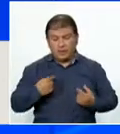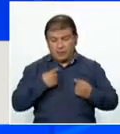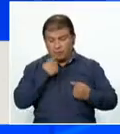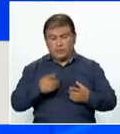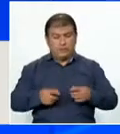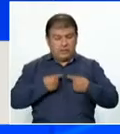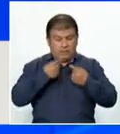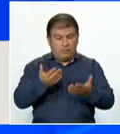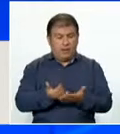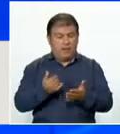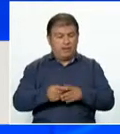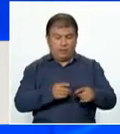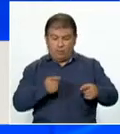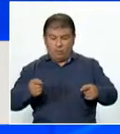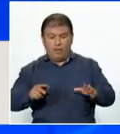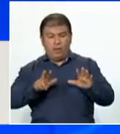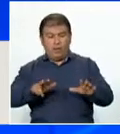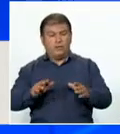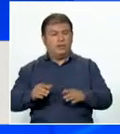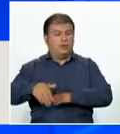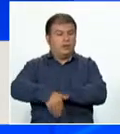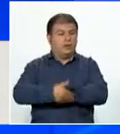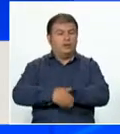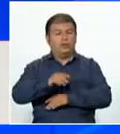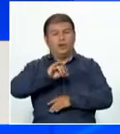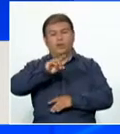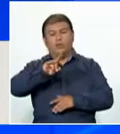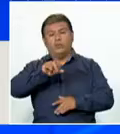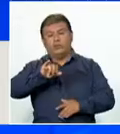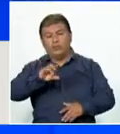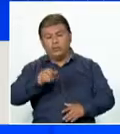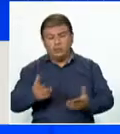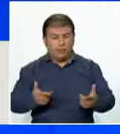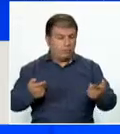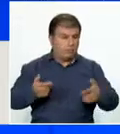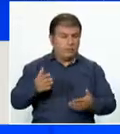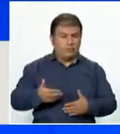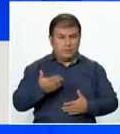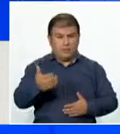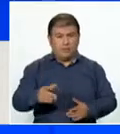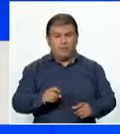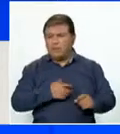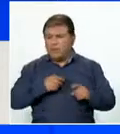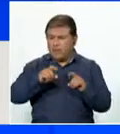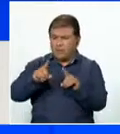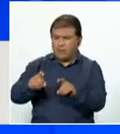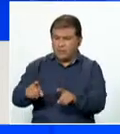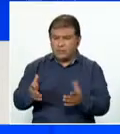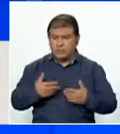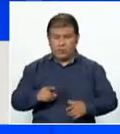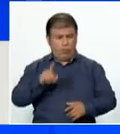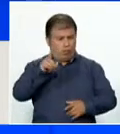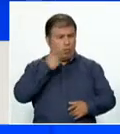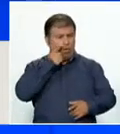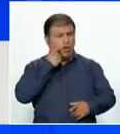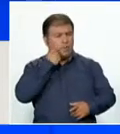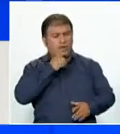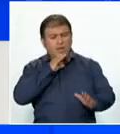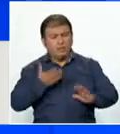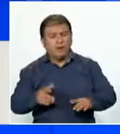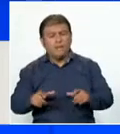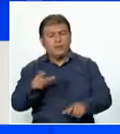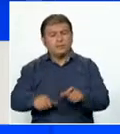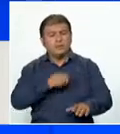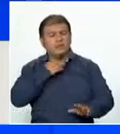desde este punto, la cuadra 8 del Jirón de la Unión, donde se llevó a cabo un enfrentamiento a balazos. Adelante. Solo para precisar, José, ¿es un hombre o una mujer